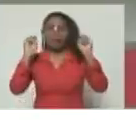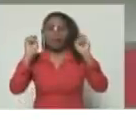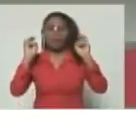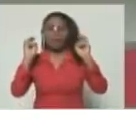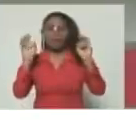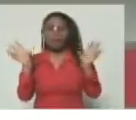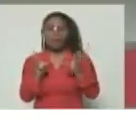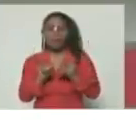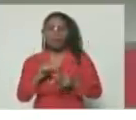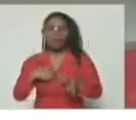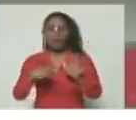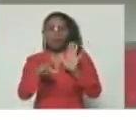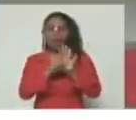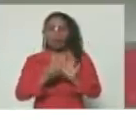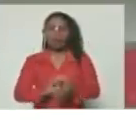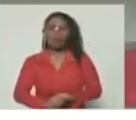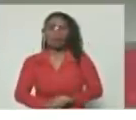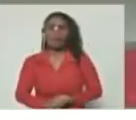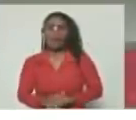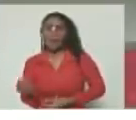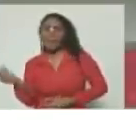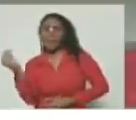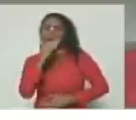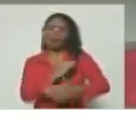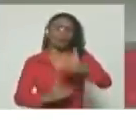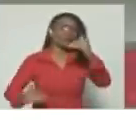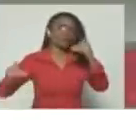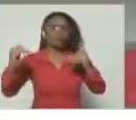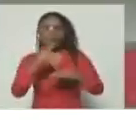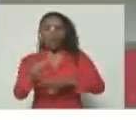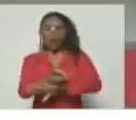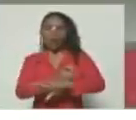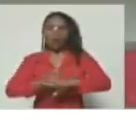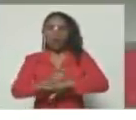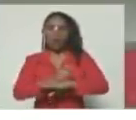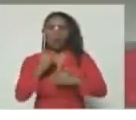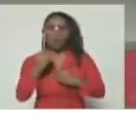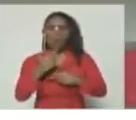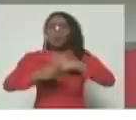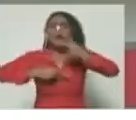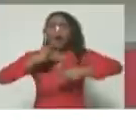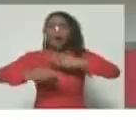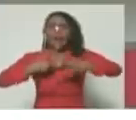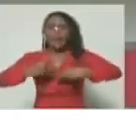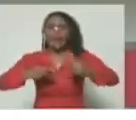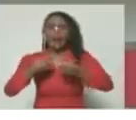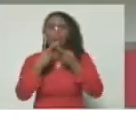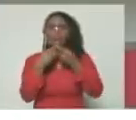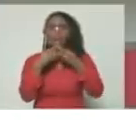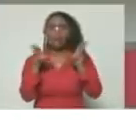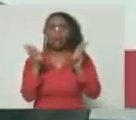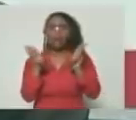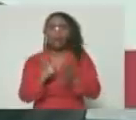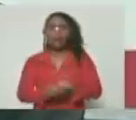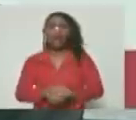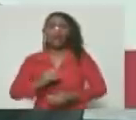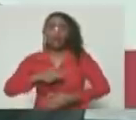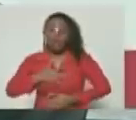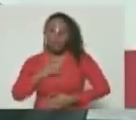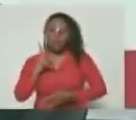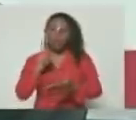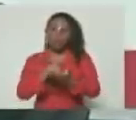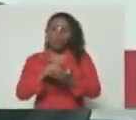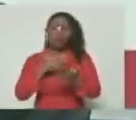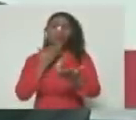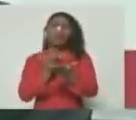leyes, y al más alto nivel del gobierno, para las políticas públicas, pueden llegar las propuestas.